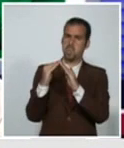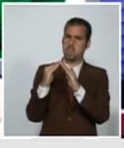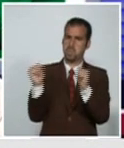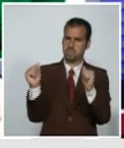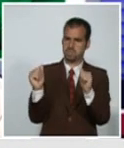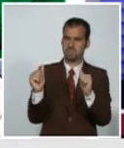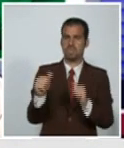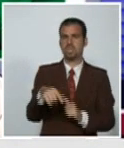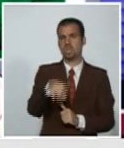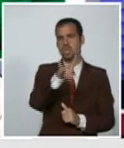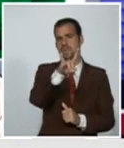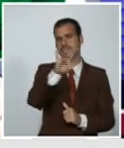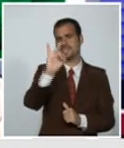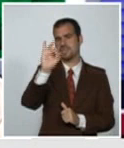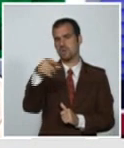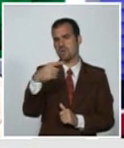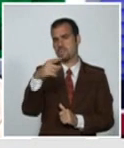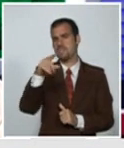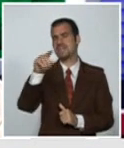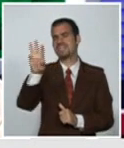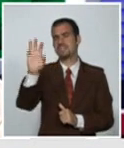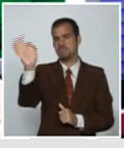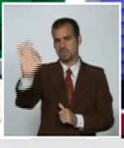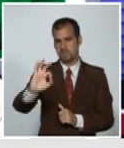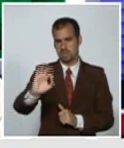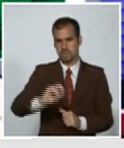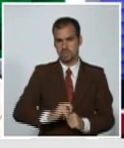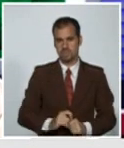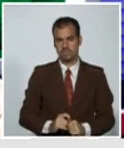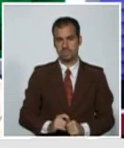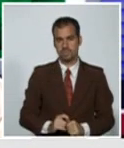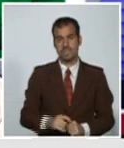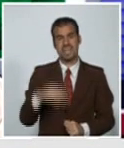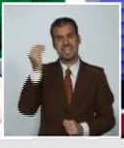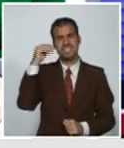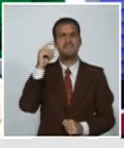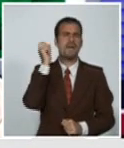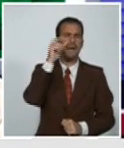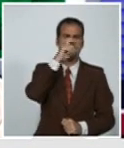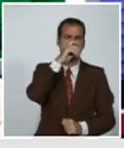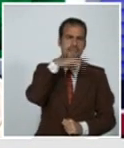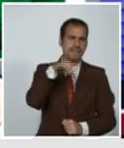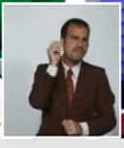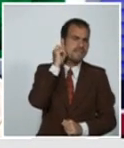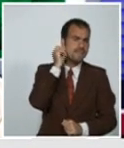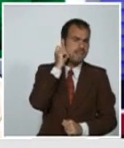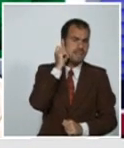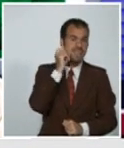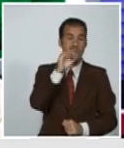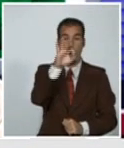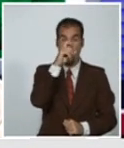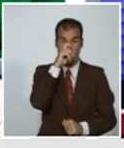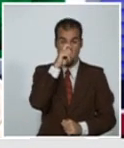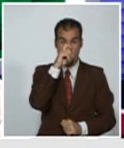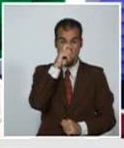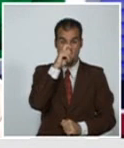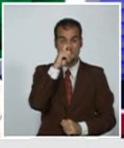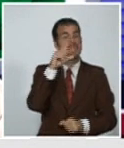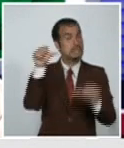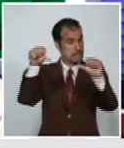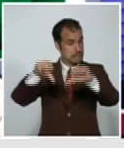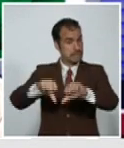93,7%, se mantiene crítica estable la niña de 8 años de edad, independientemente de que ya